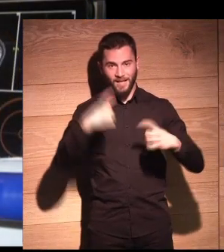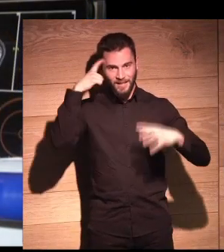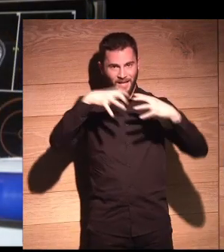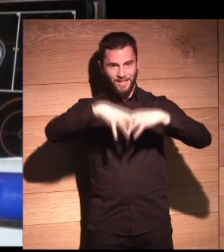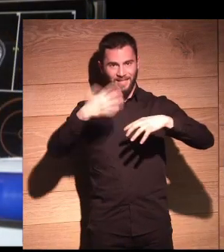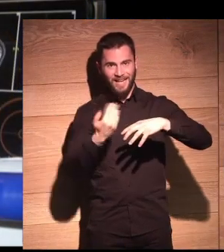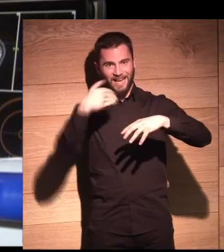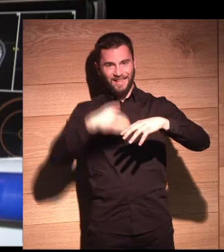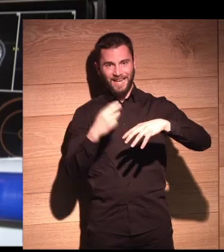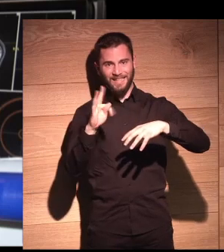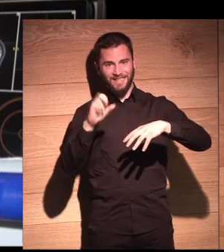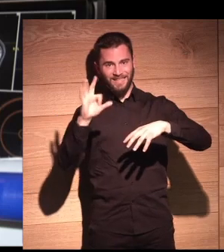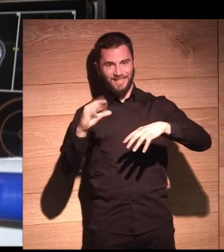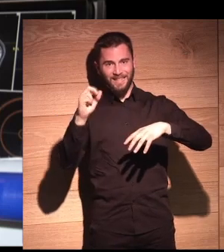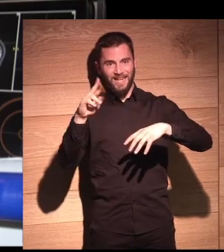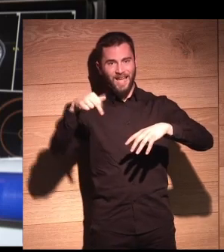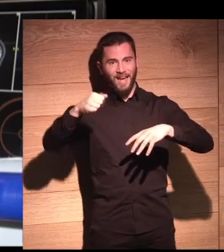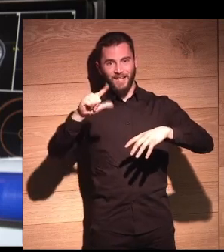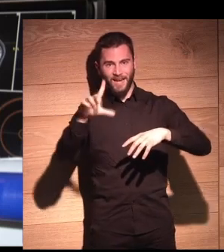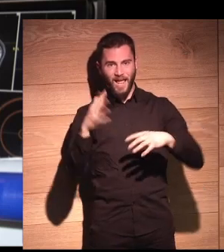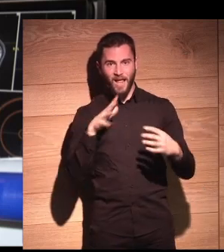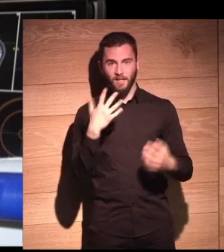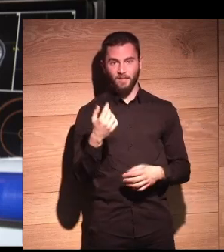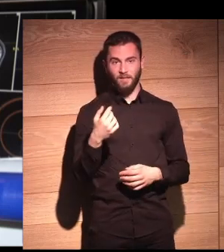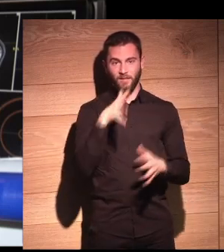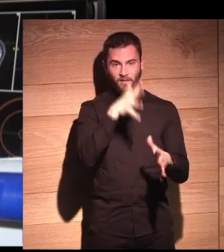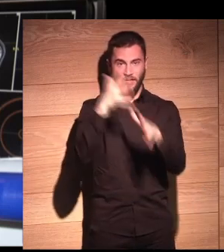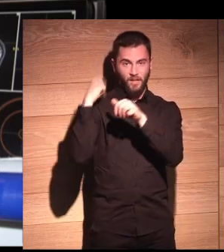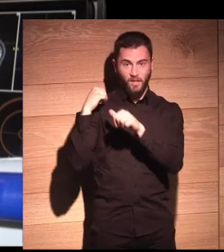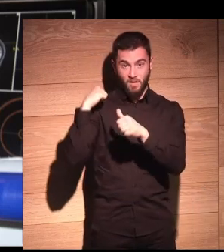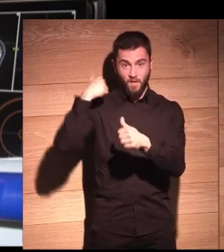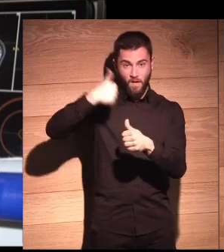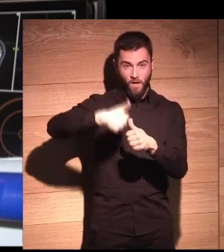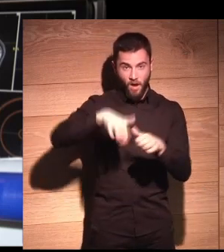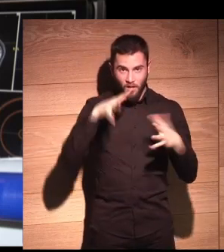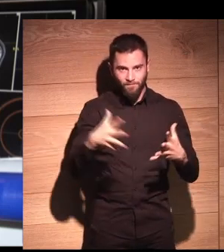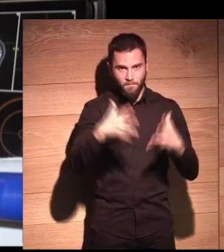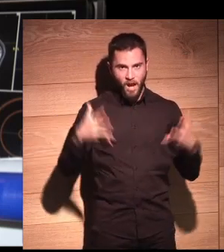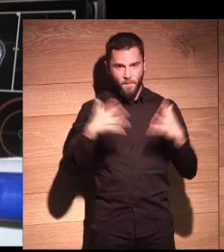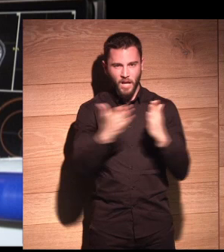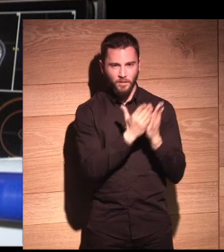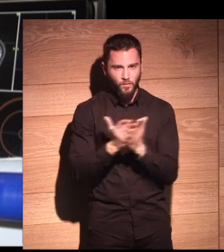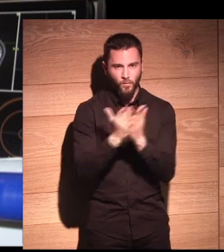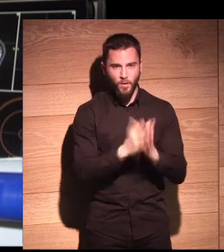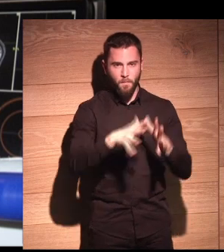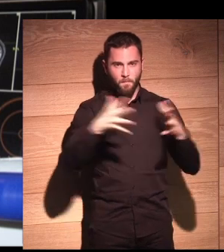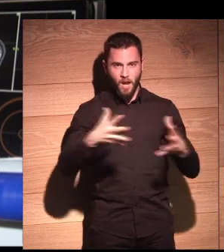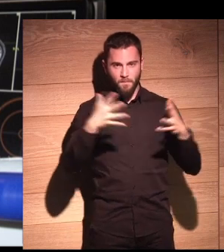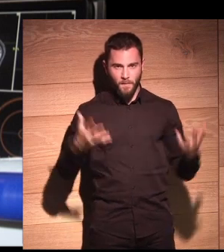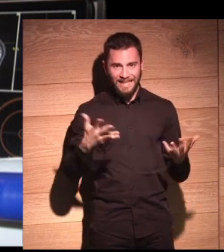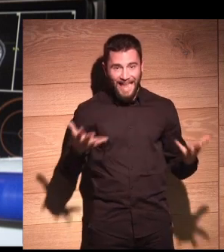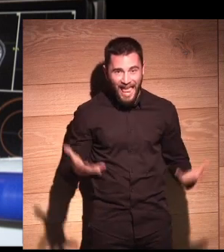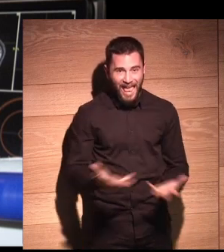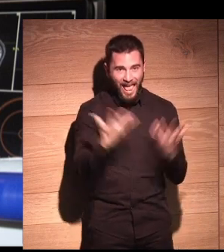última década ha aumentado enormemente los estudios con el estímulo